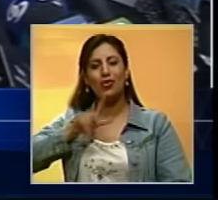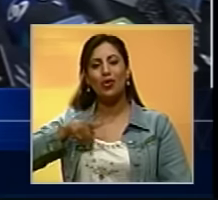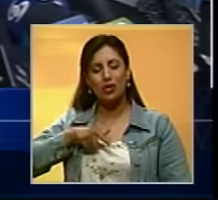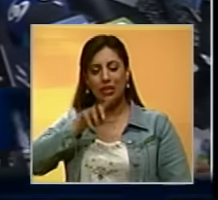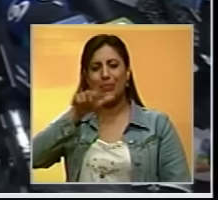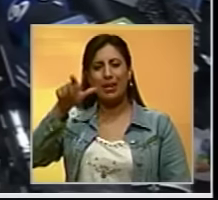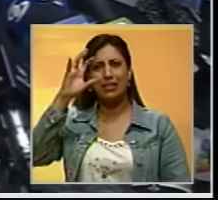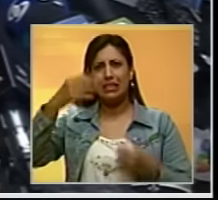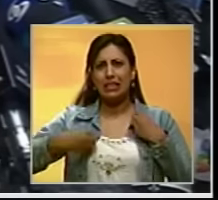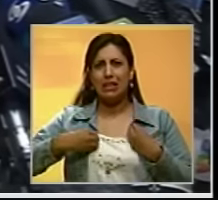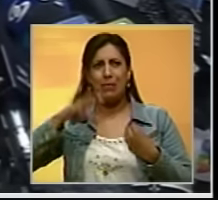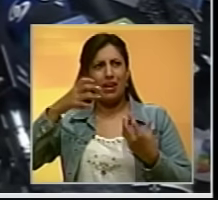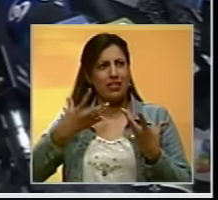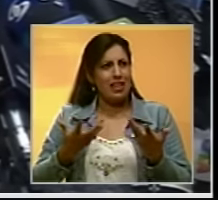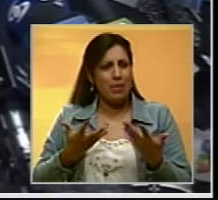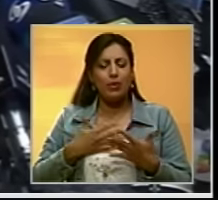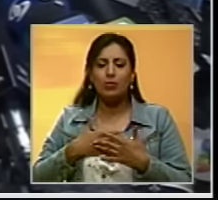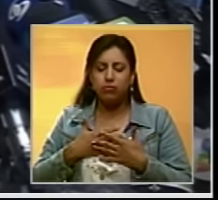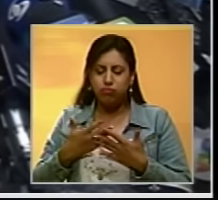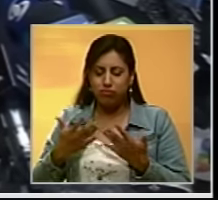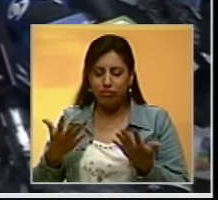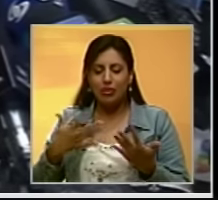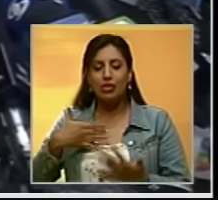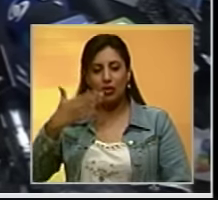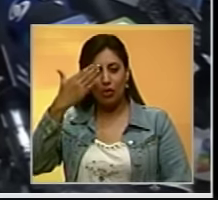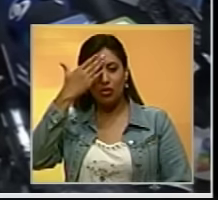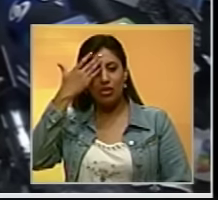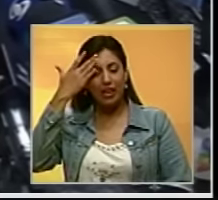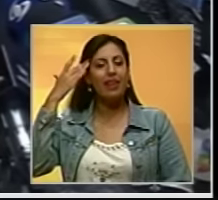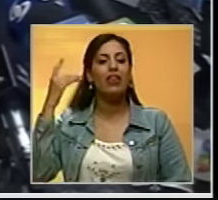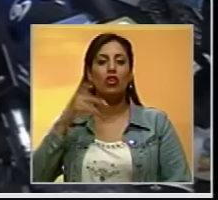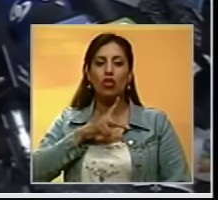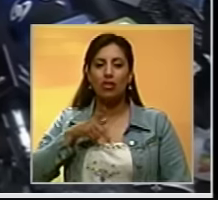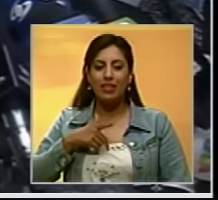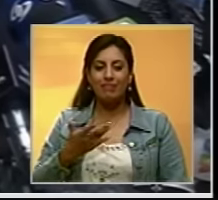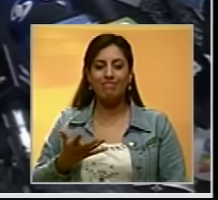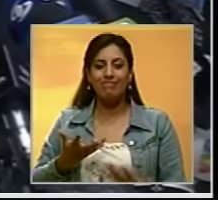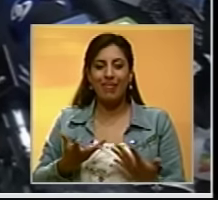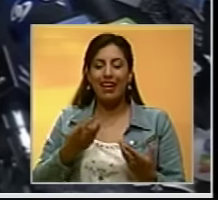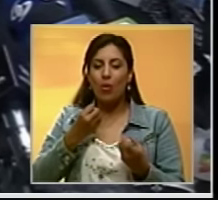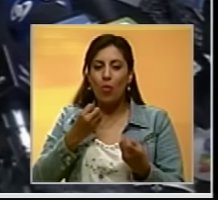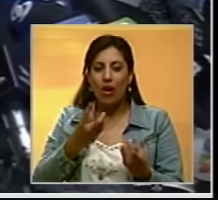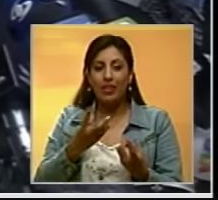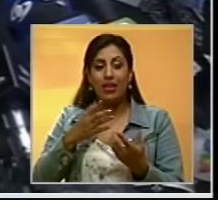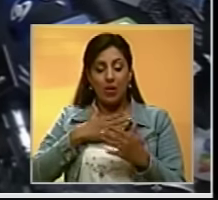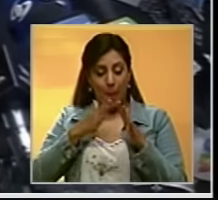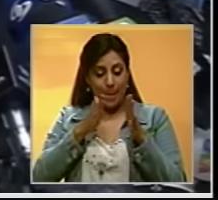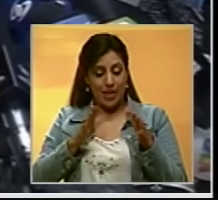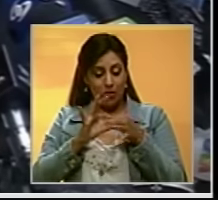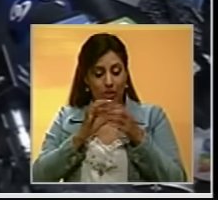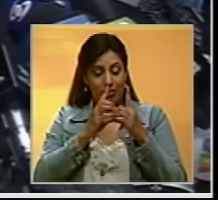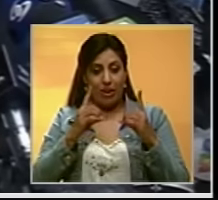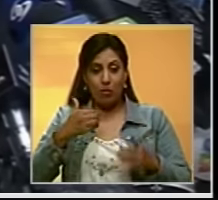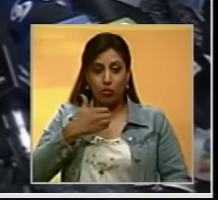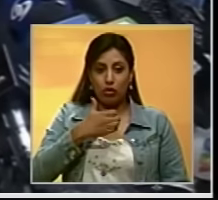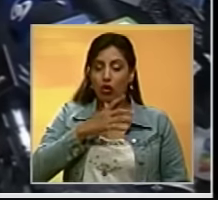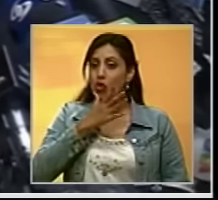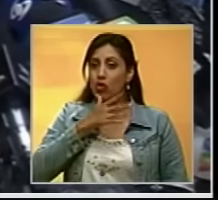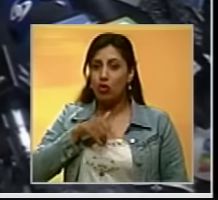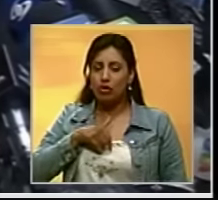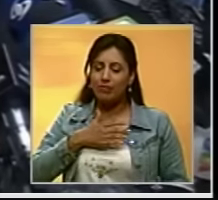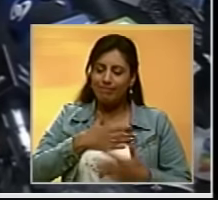inquietud del país somos solidarios de esa inquietud queremos decir que como mesa de la unidad democrática